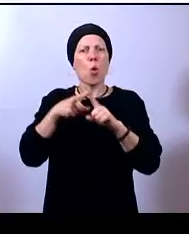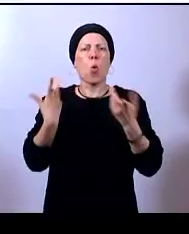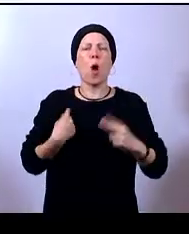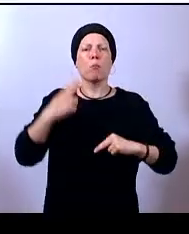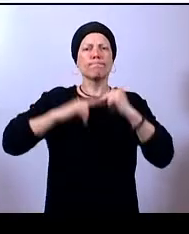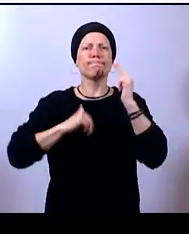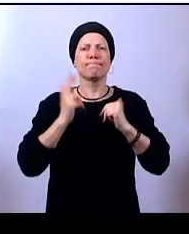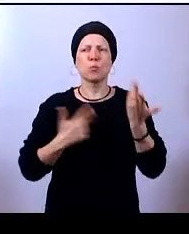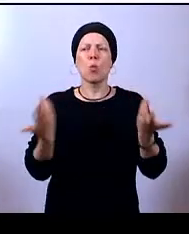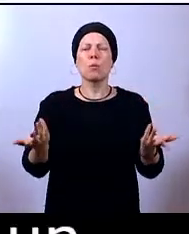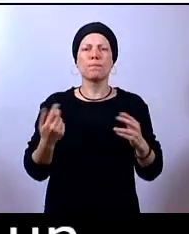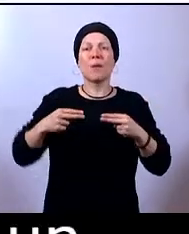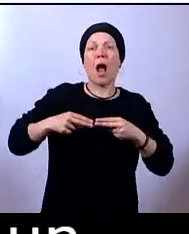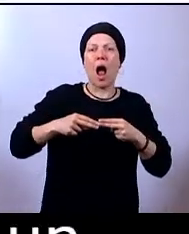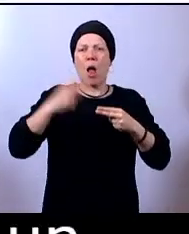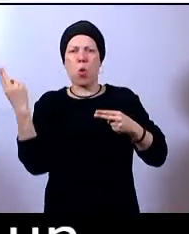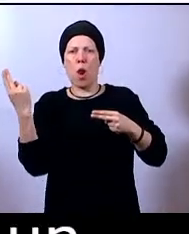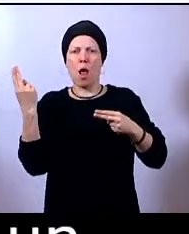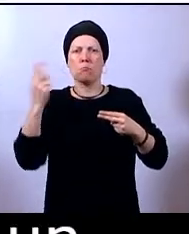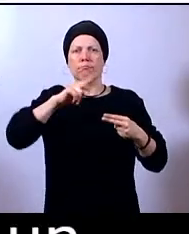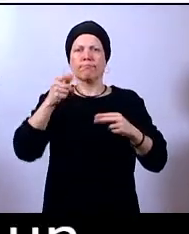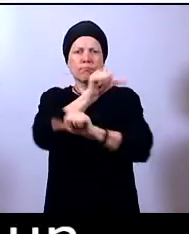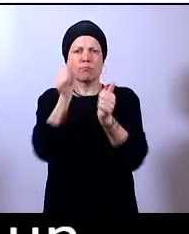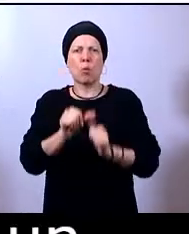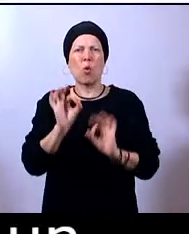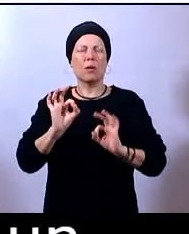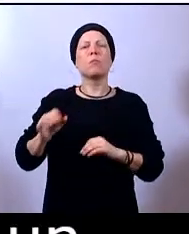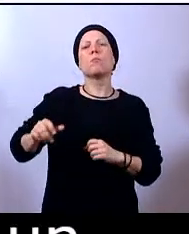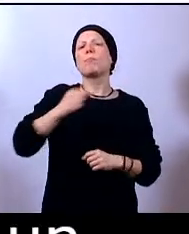de una aduana intermodal en Badajoz.